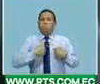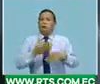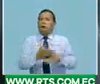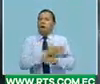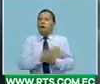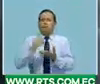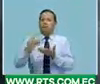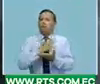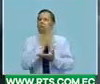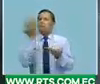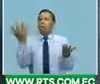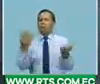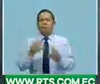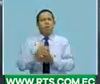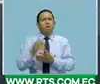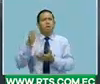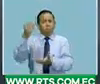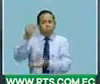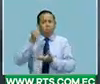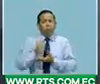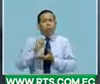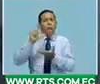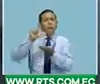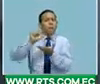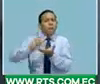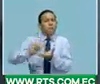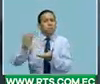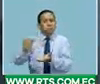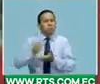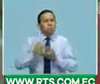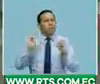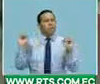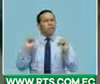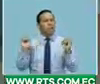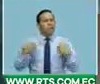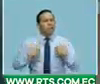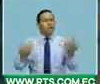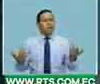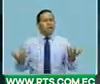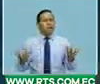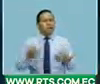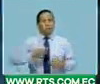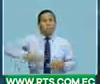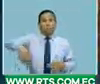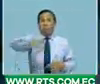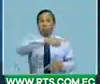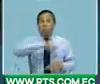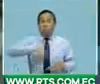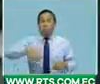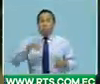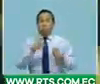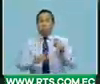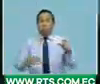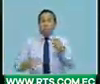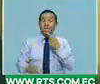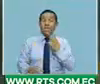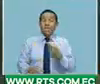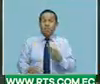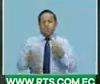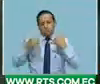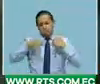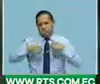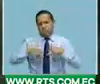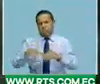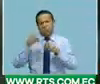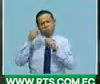darnos ni siquiera indemnizarnos, como debe de ser. Desde los sindicales son enfáticos. Ellos dicen que continuarán con las